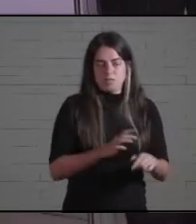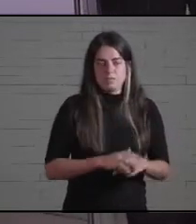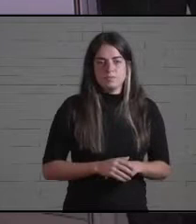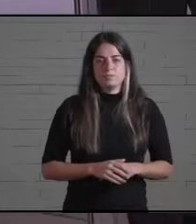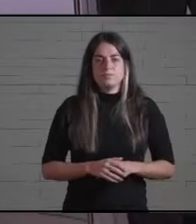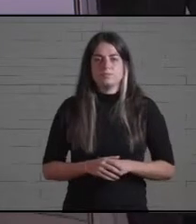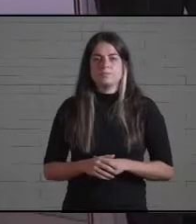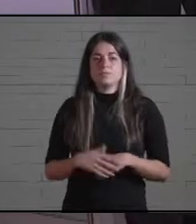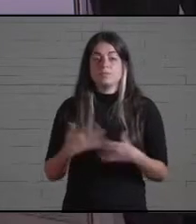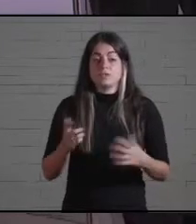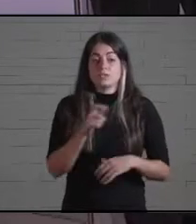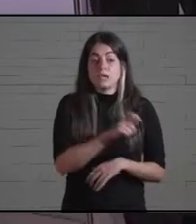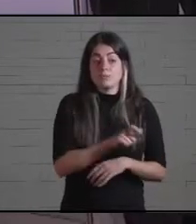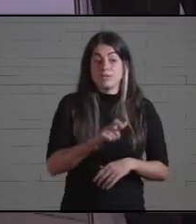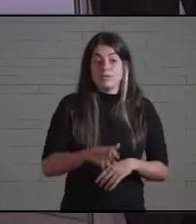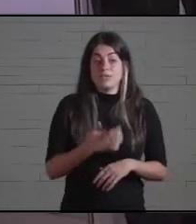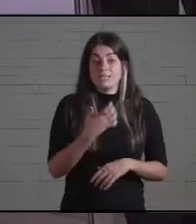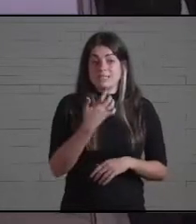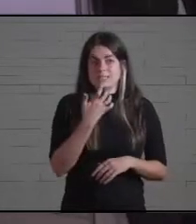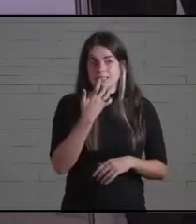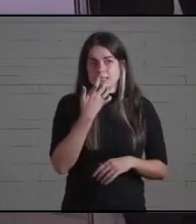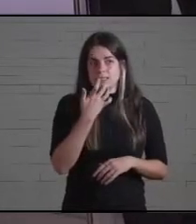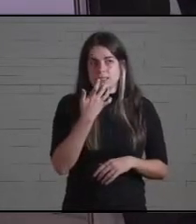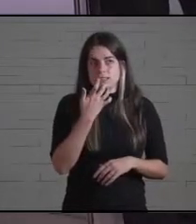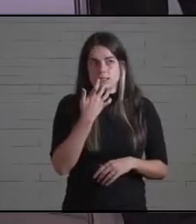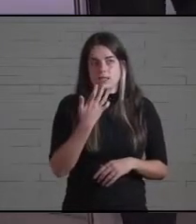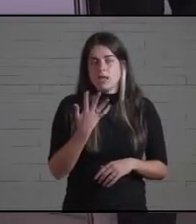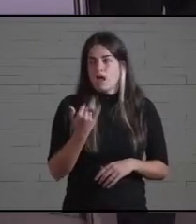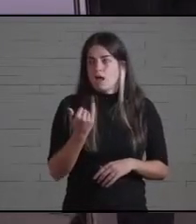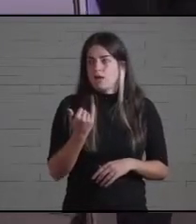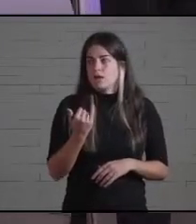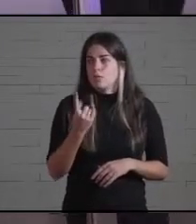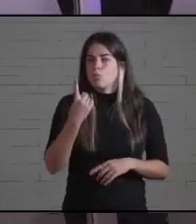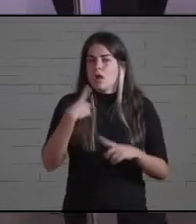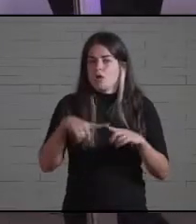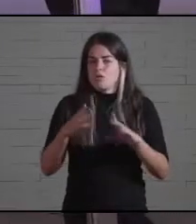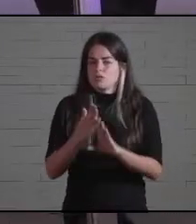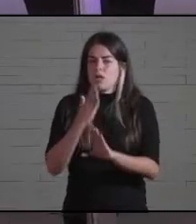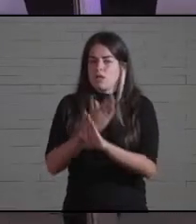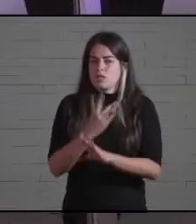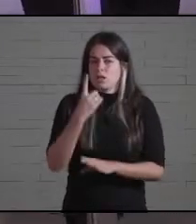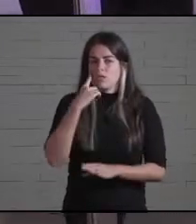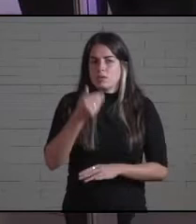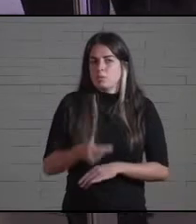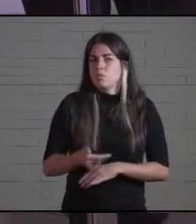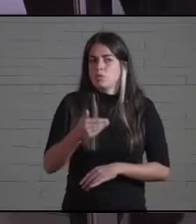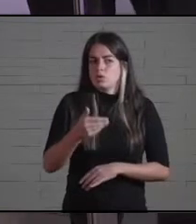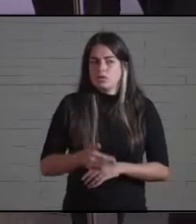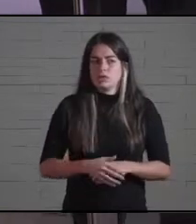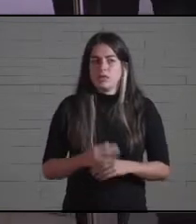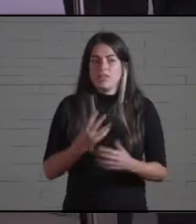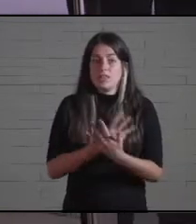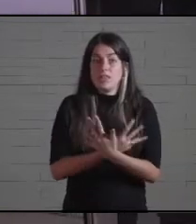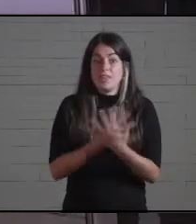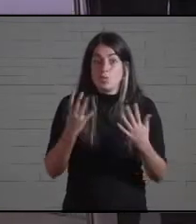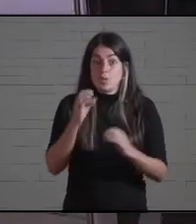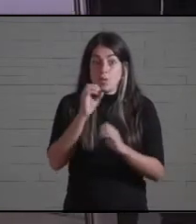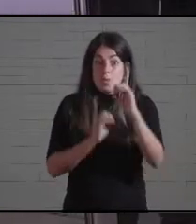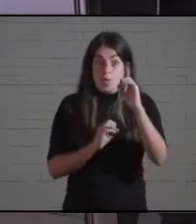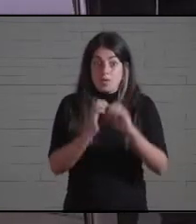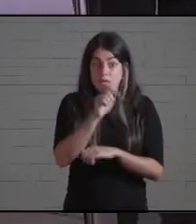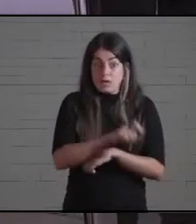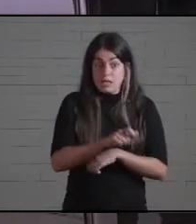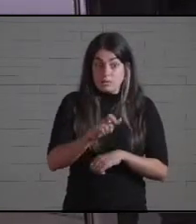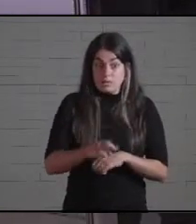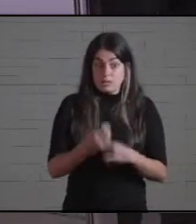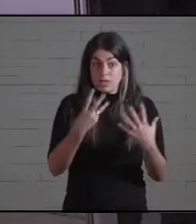Bien, las personas que han tenido… una cosa antes de llegar a esto, muy importante. 19% de las personas